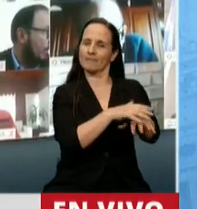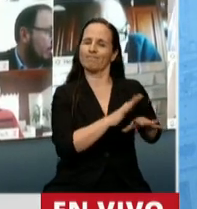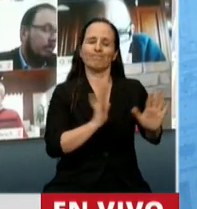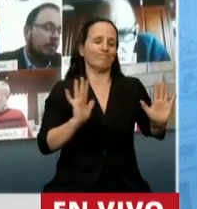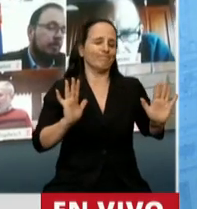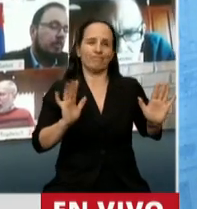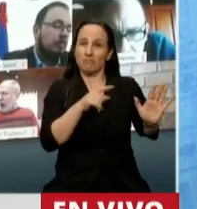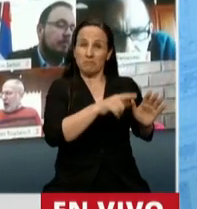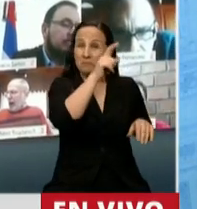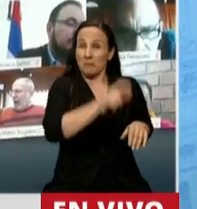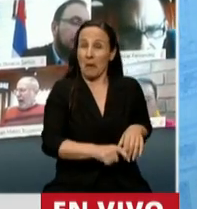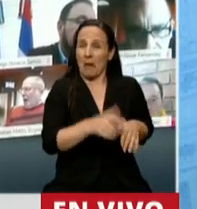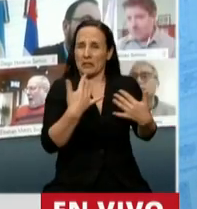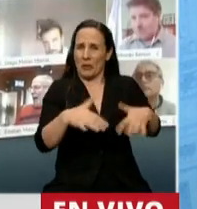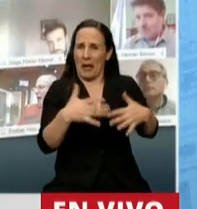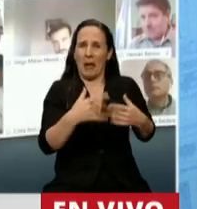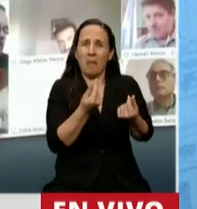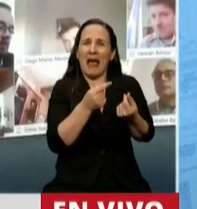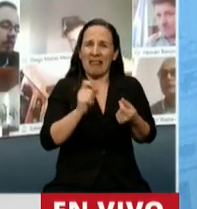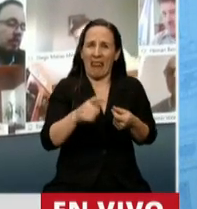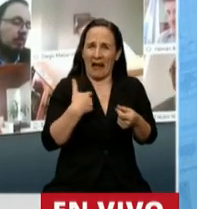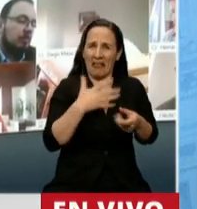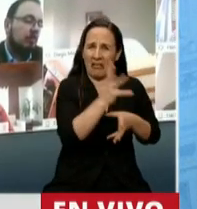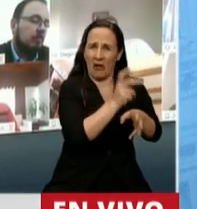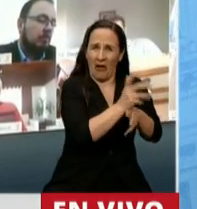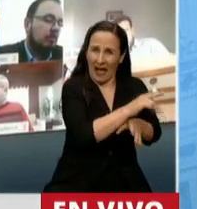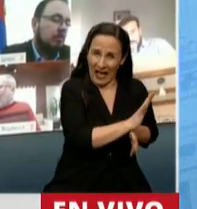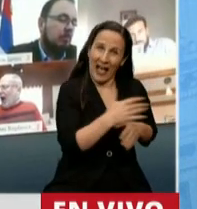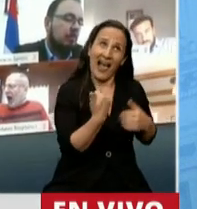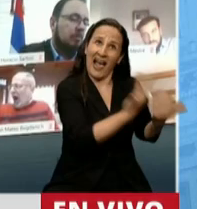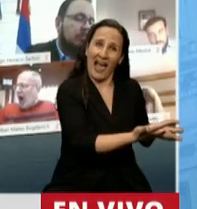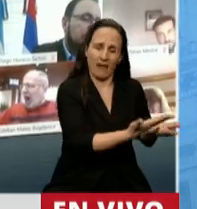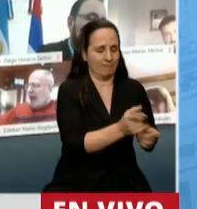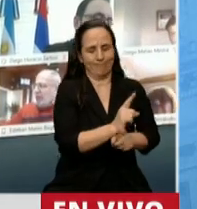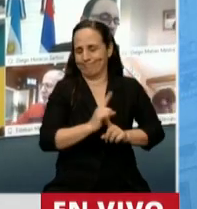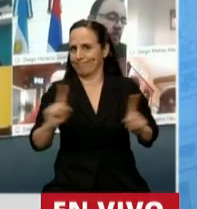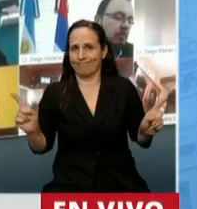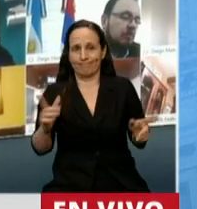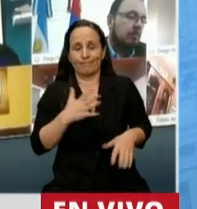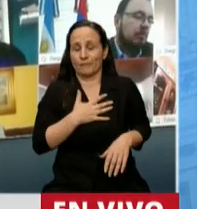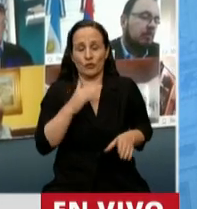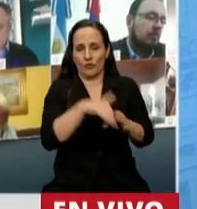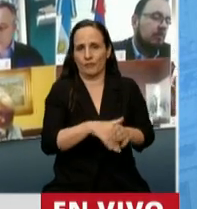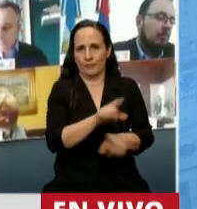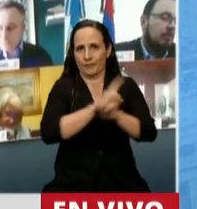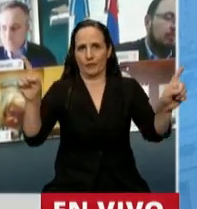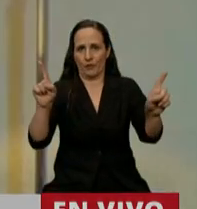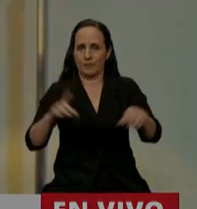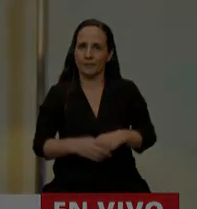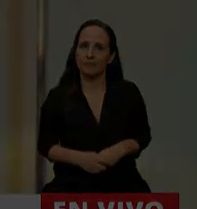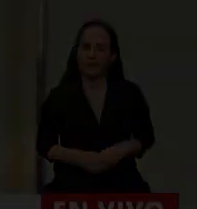a un delincuente que se quedó con plata a los argentinos así que señor presidente no cuente con mi apoyo gracias